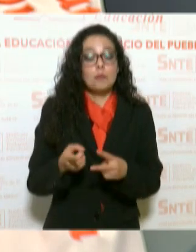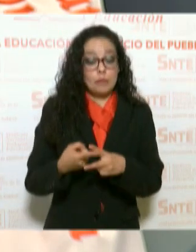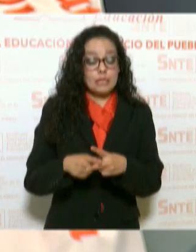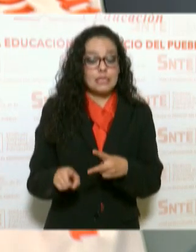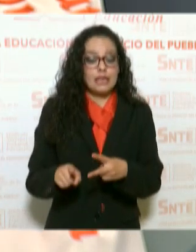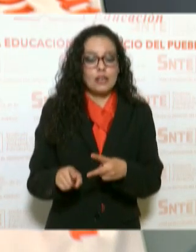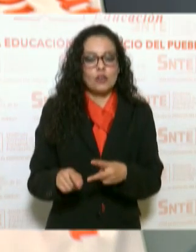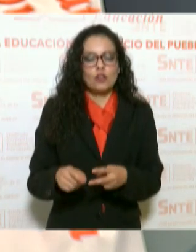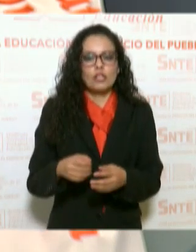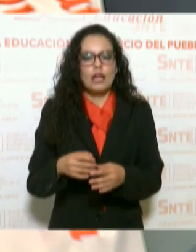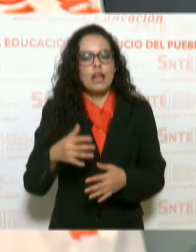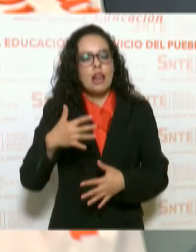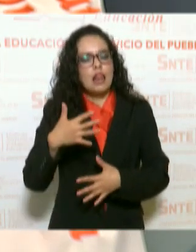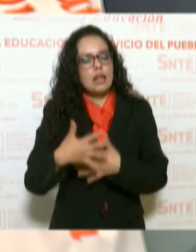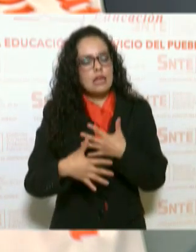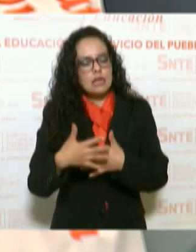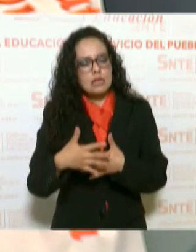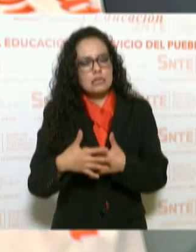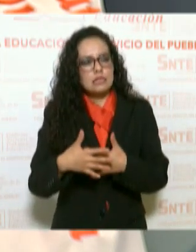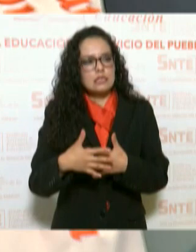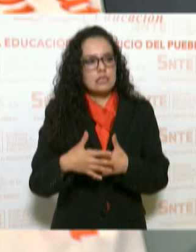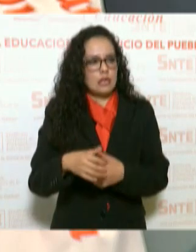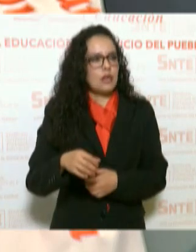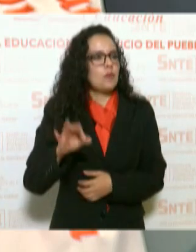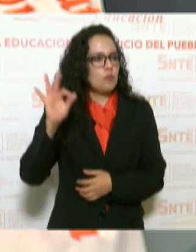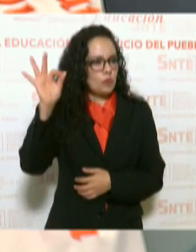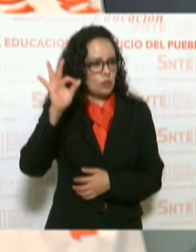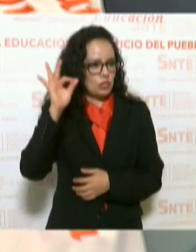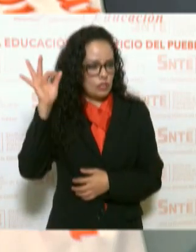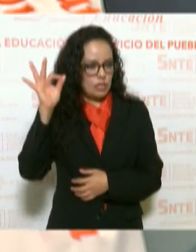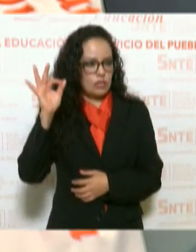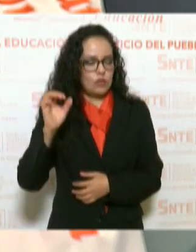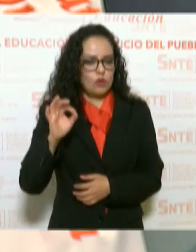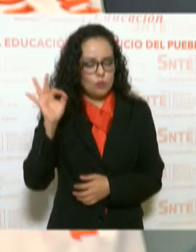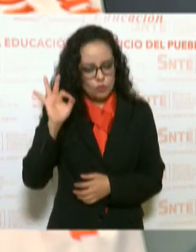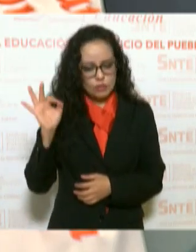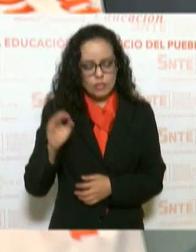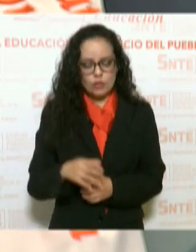promedio. Una disposición directa del señor presidente.